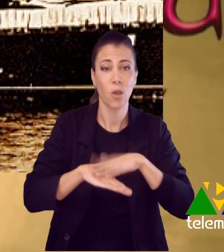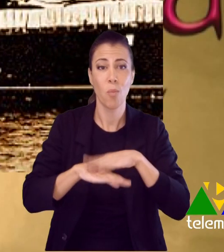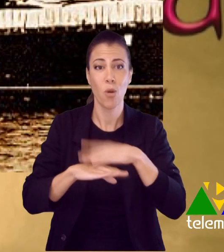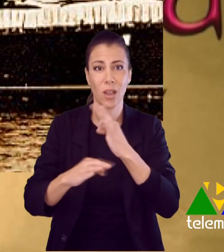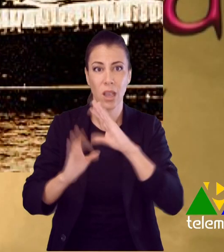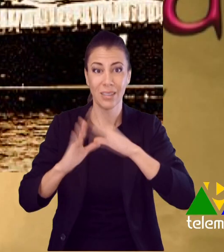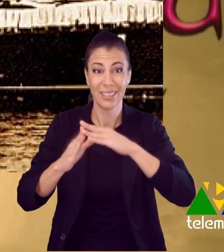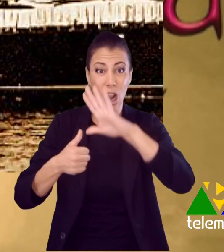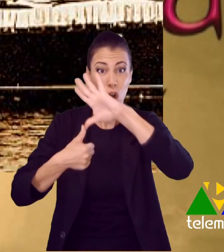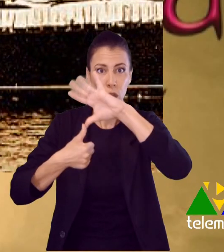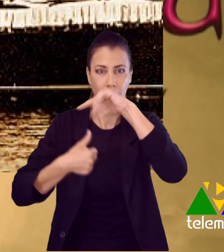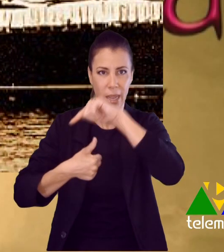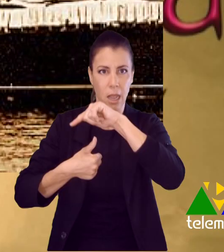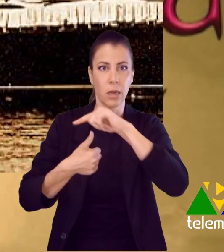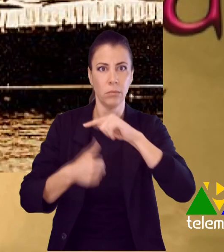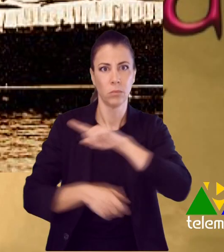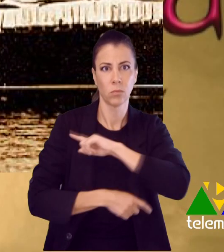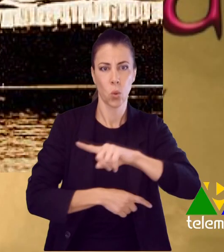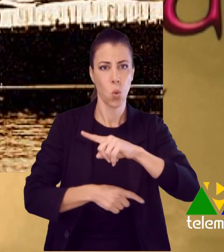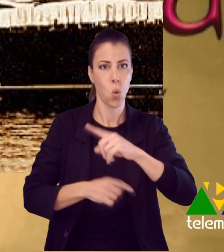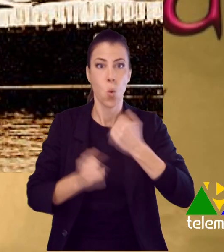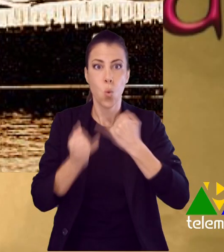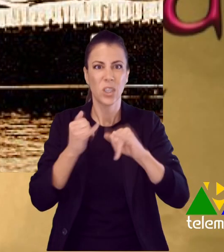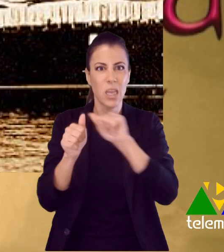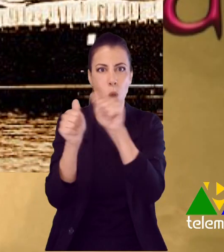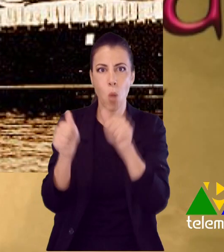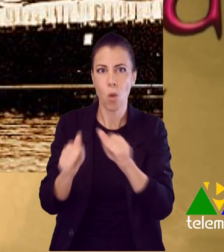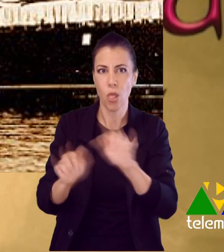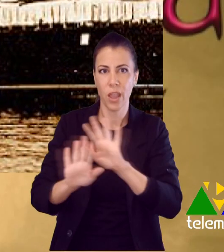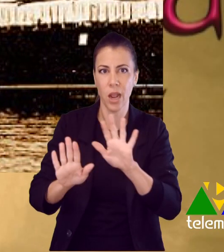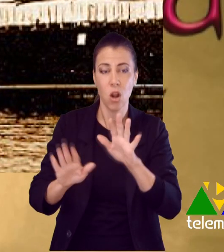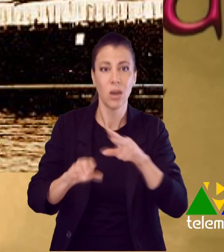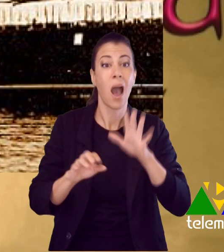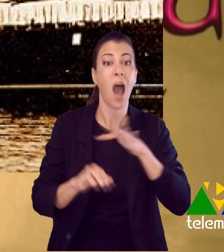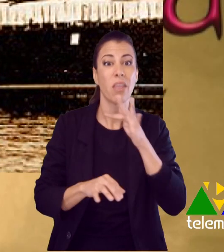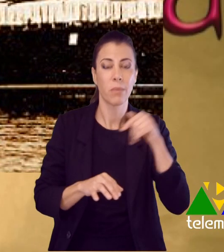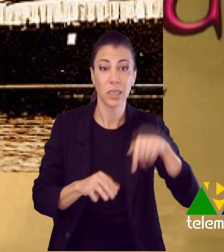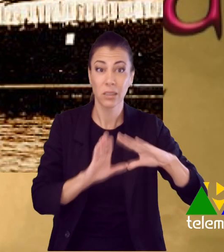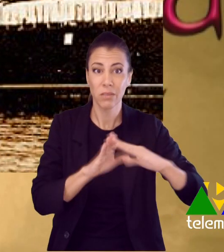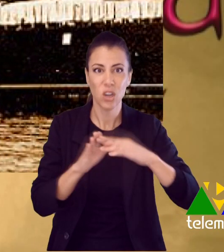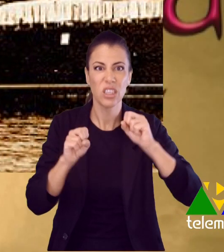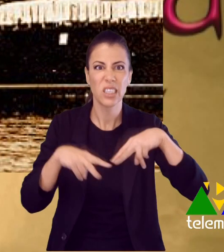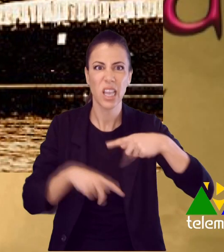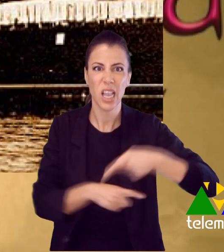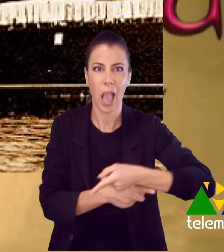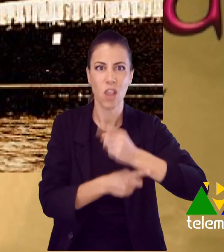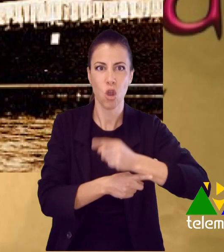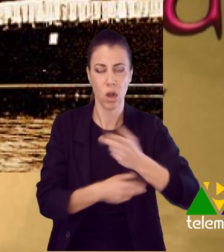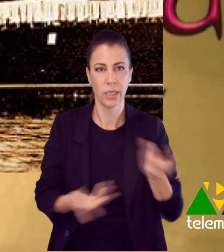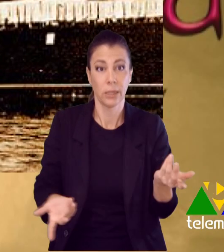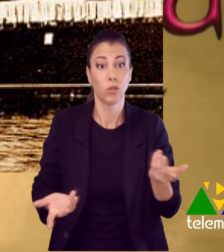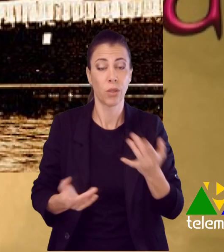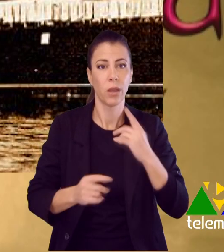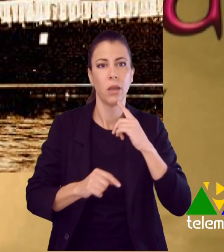armada norteamericana, que era una armada de último modelo, que van sin cañones cuando llegan. Claro, o sea, y lo único que hace Díaz Moreu es